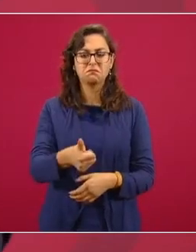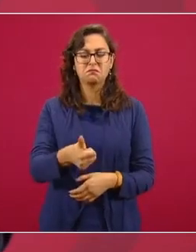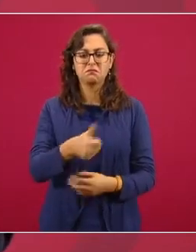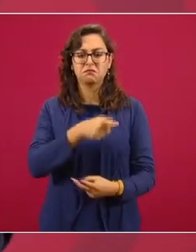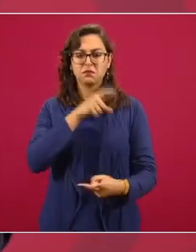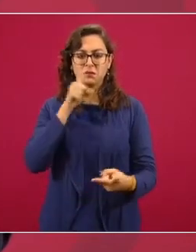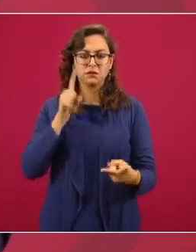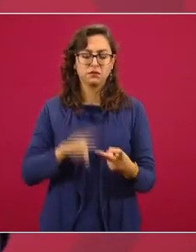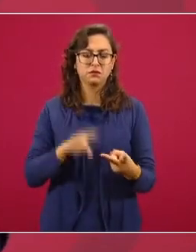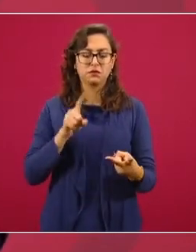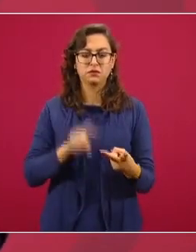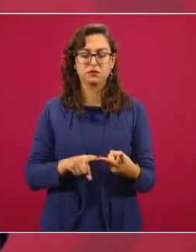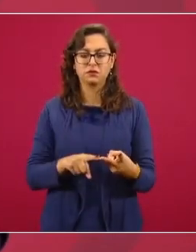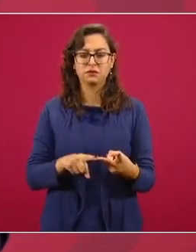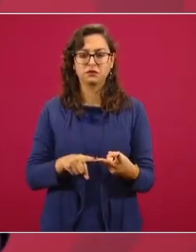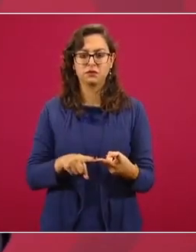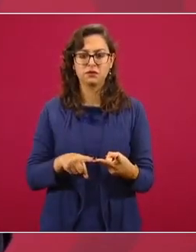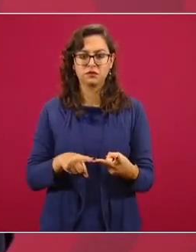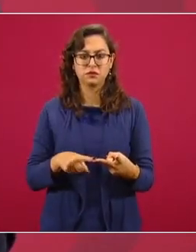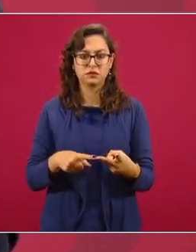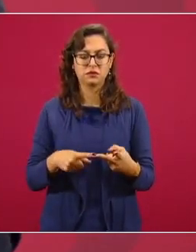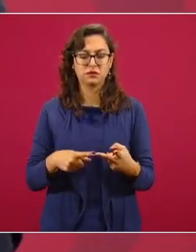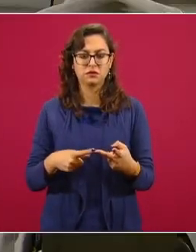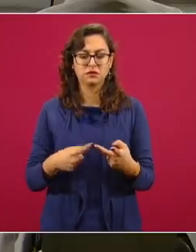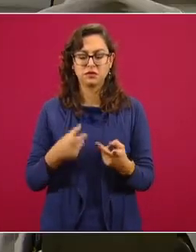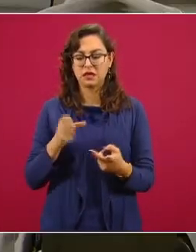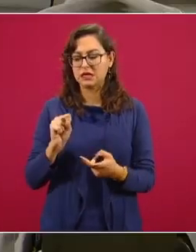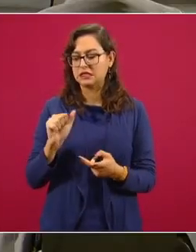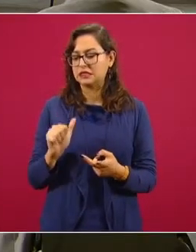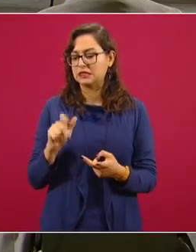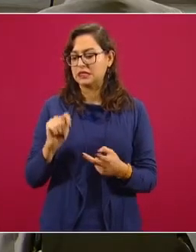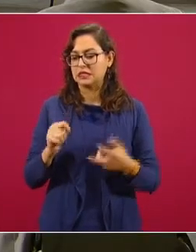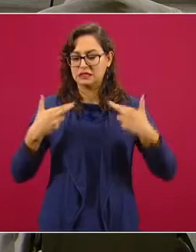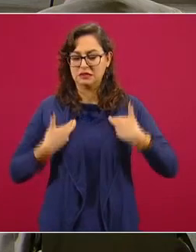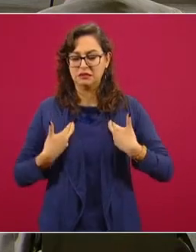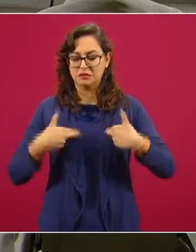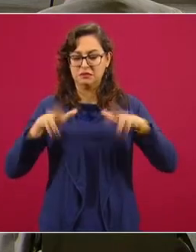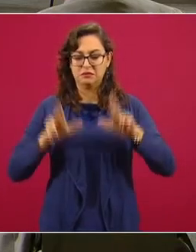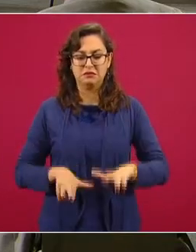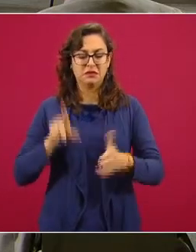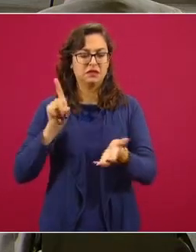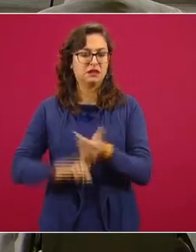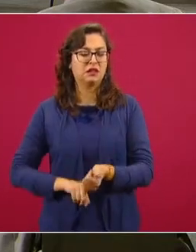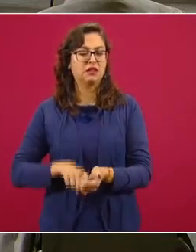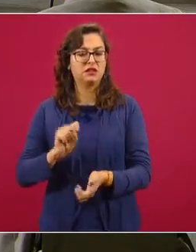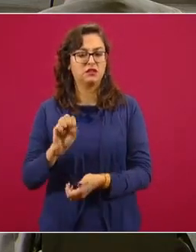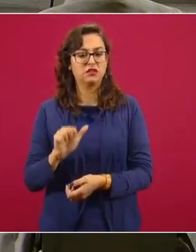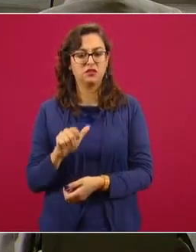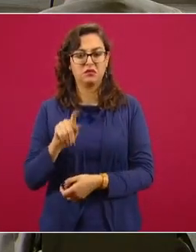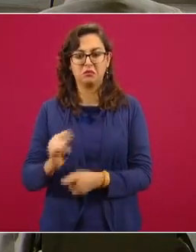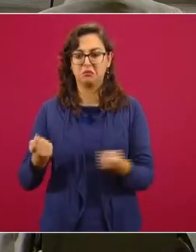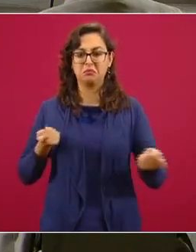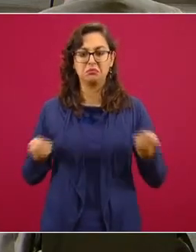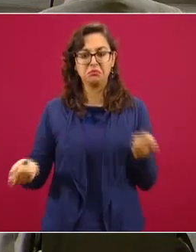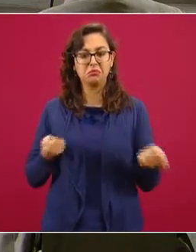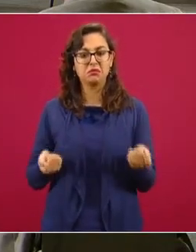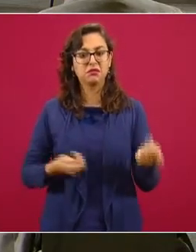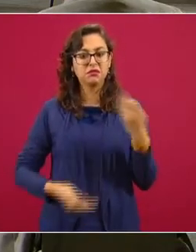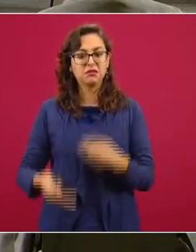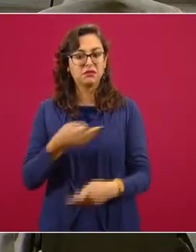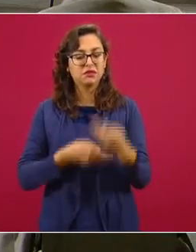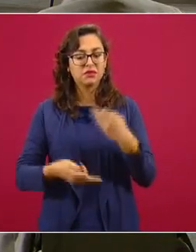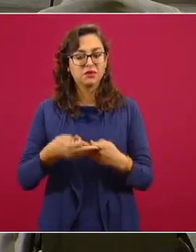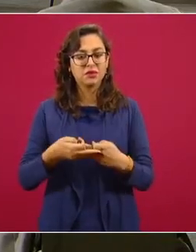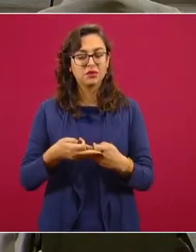las grandes corporaciones tenían a sus representantes en el SAT, tenían tomado el SAT.